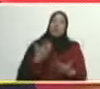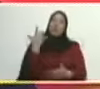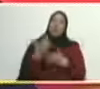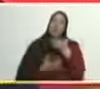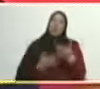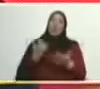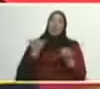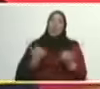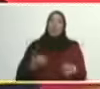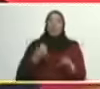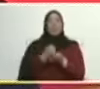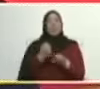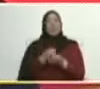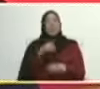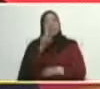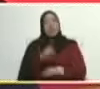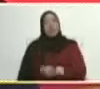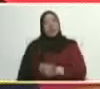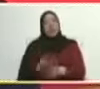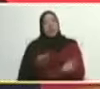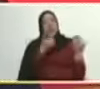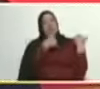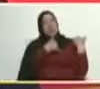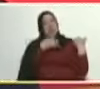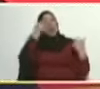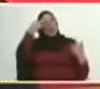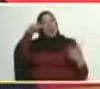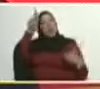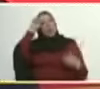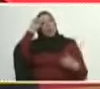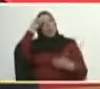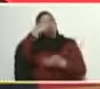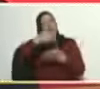naciones. El retiro de Cuba de la lista de